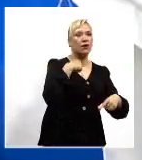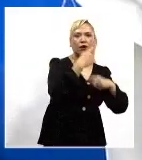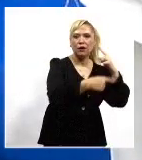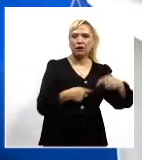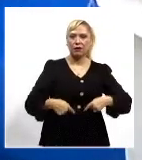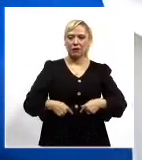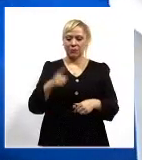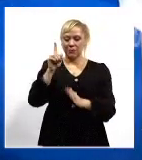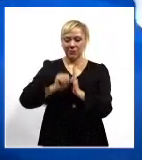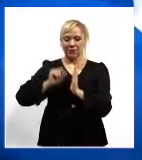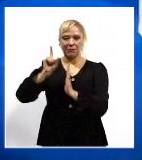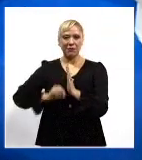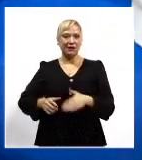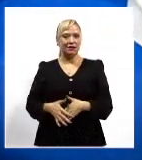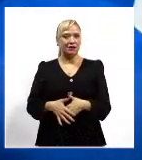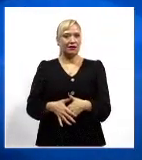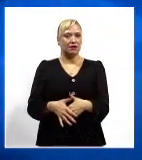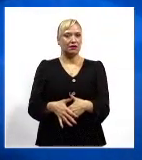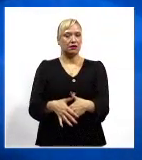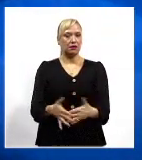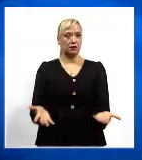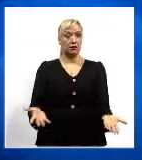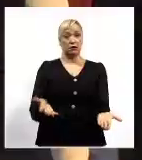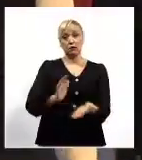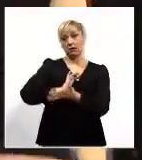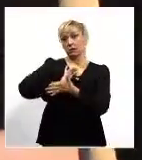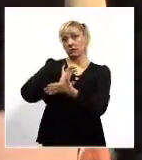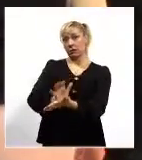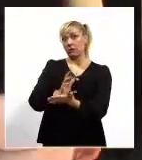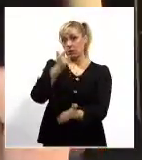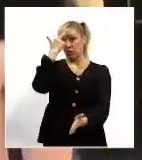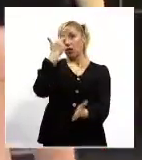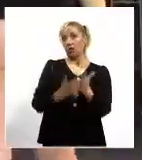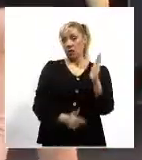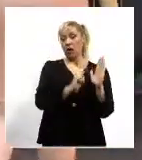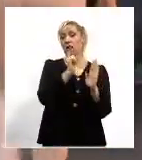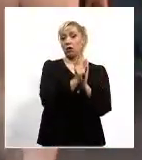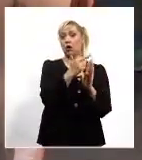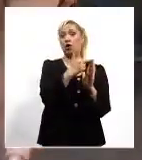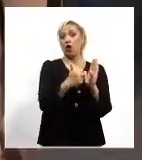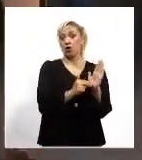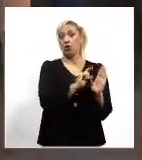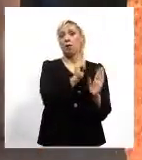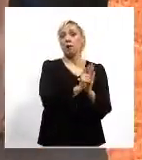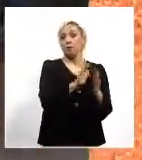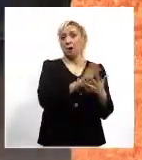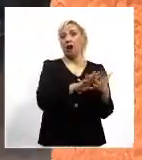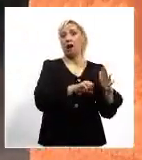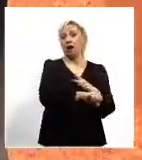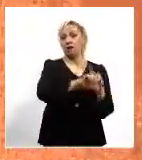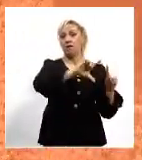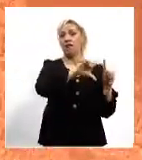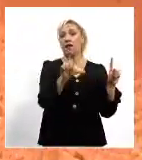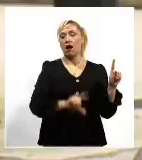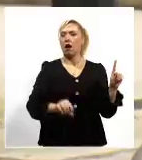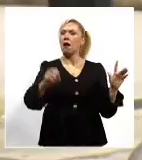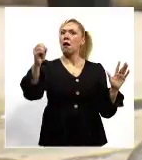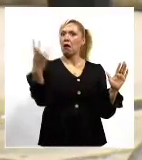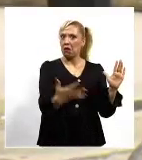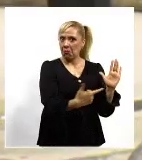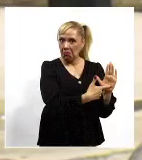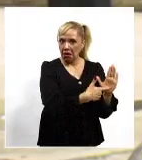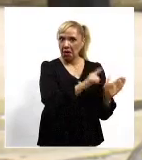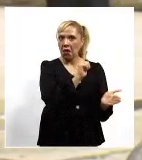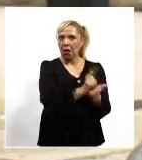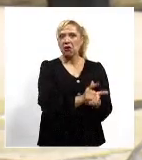La discriminación laboral por embarazo está tipificada como delito en el Código Penal Federal y pese a la normativa en la materia, muchas